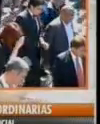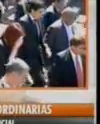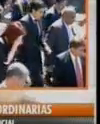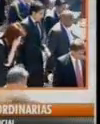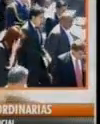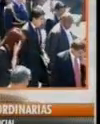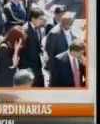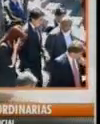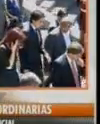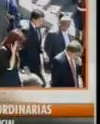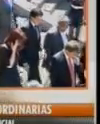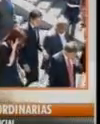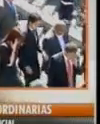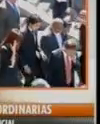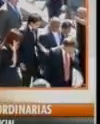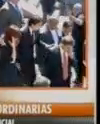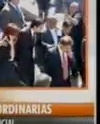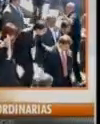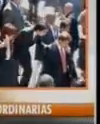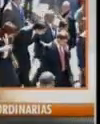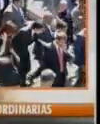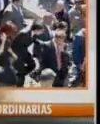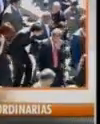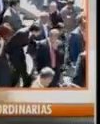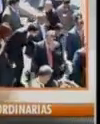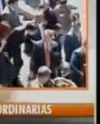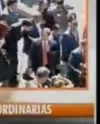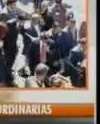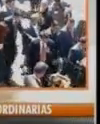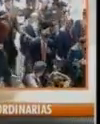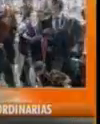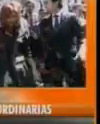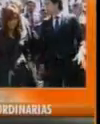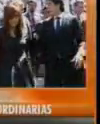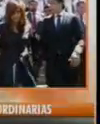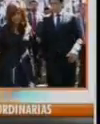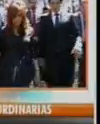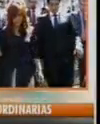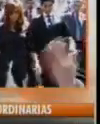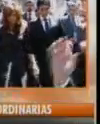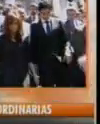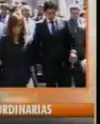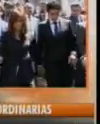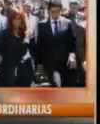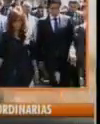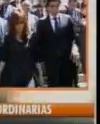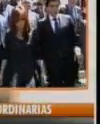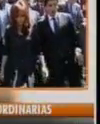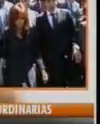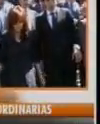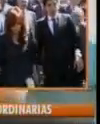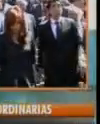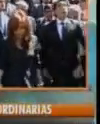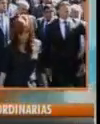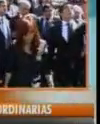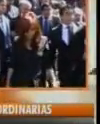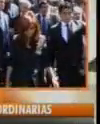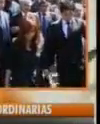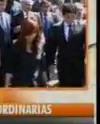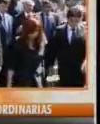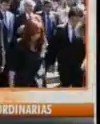la reestructuración de la Policía Federal. Así es, la primera repercusión política en boca de Randazzo, mientras vemos a la